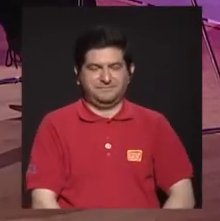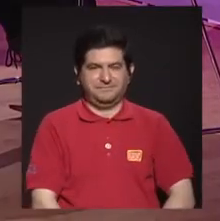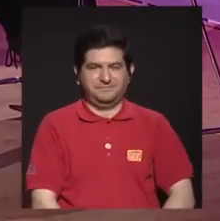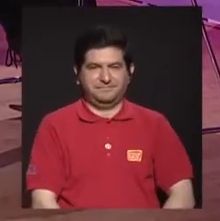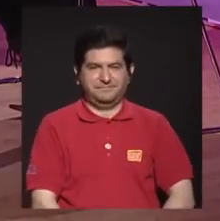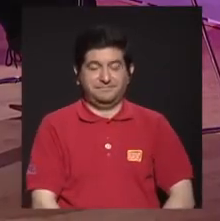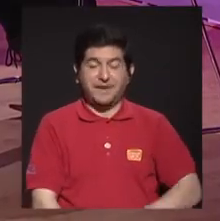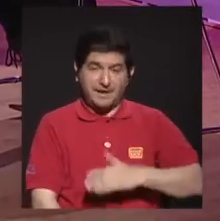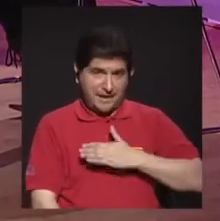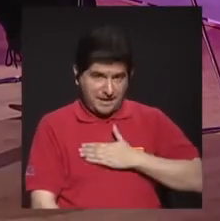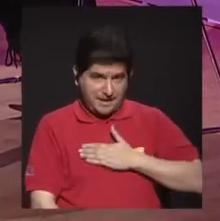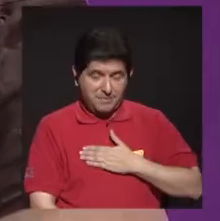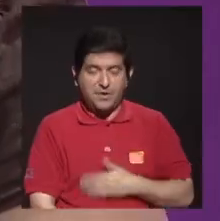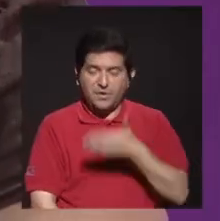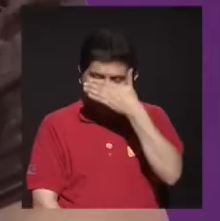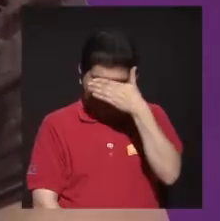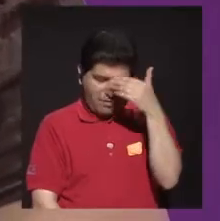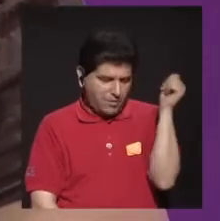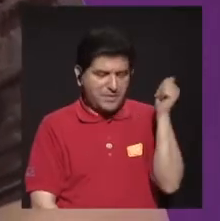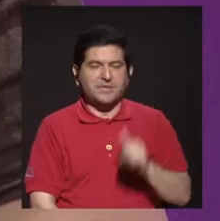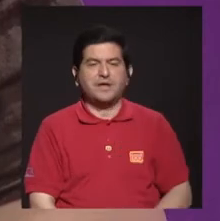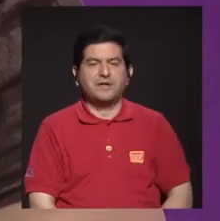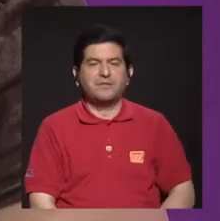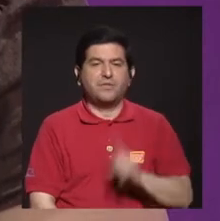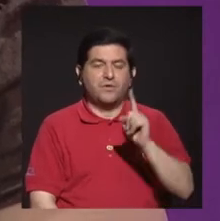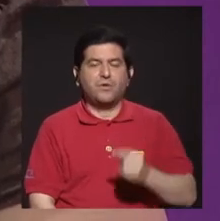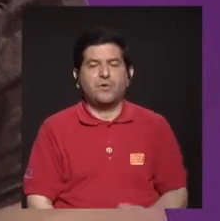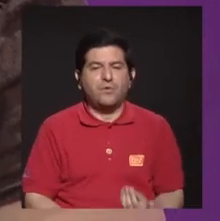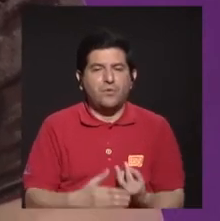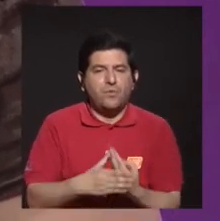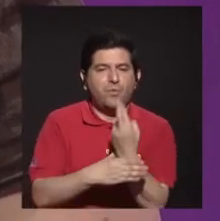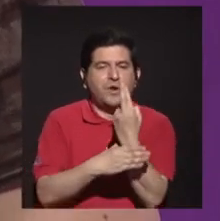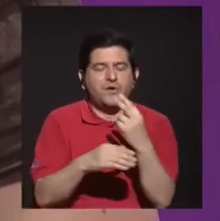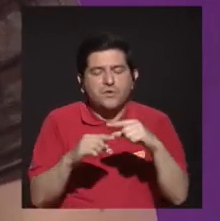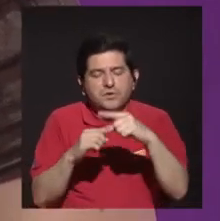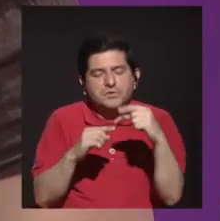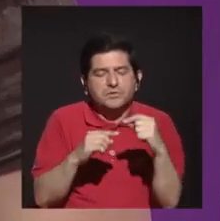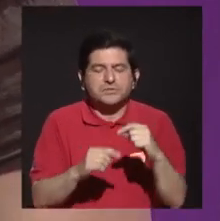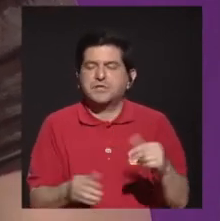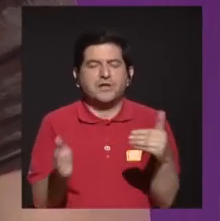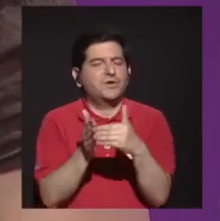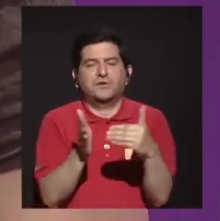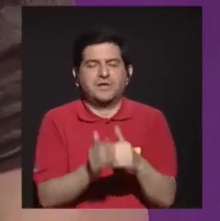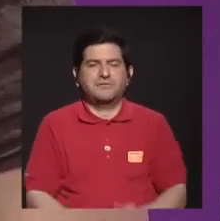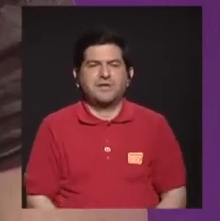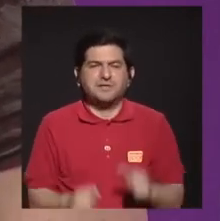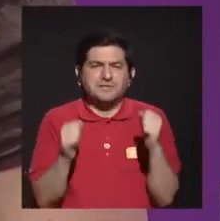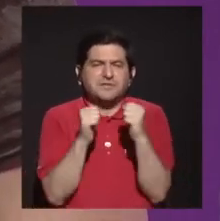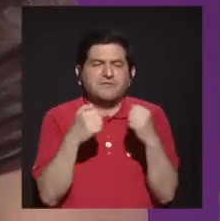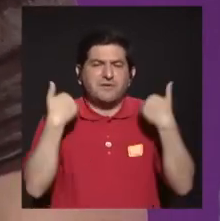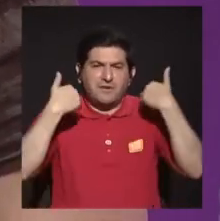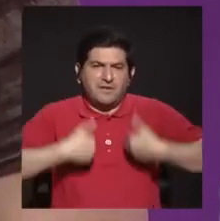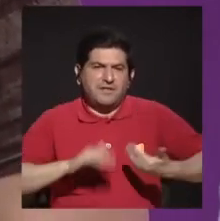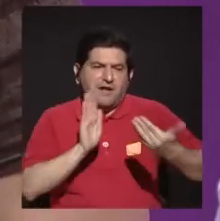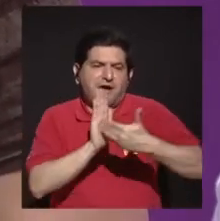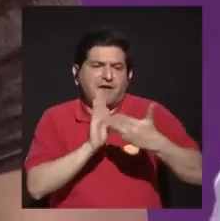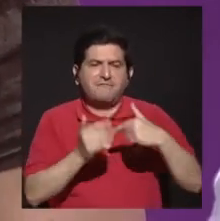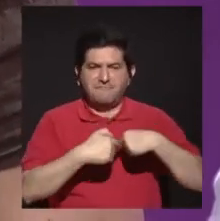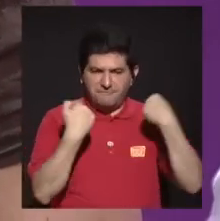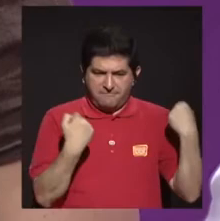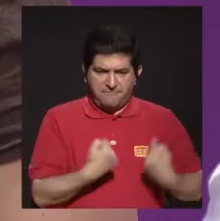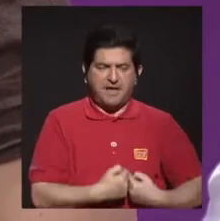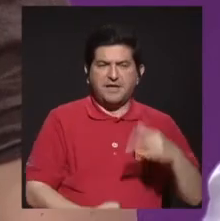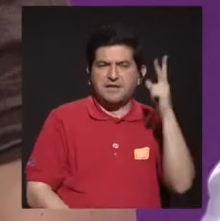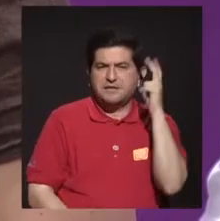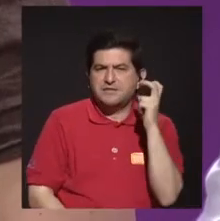Y el mío sería olvidado, un pétalo de rosa no volvió más a mí, frialdad humana que carcome mi corazón,